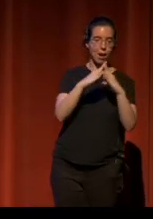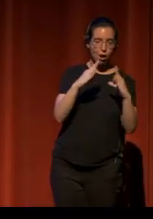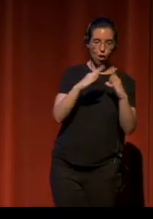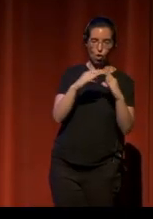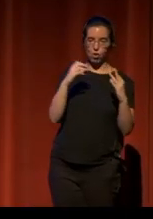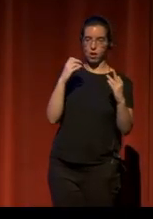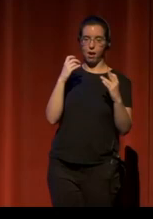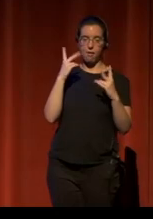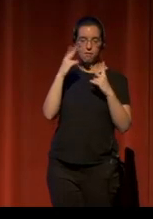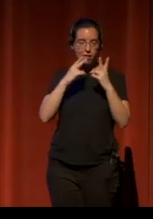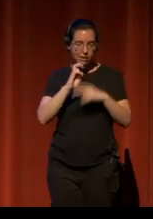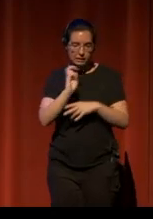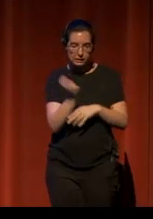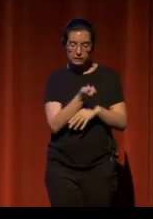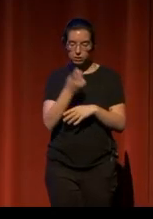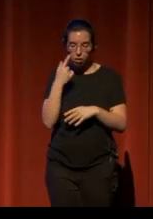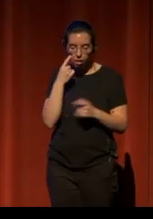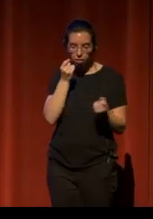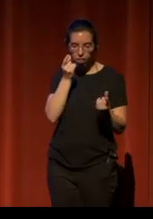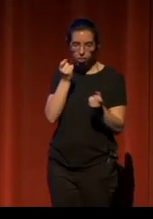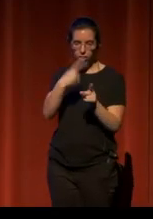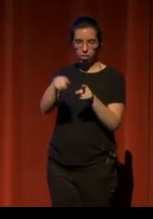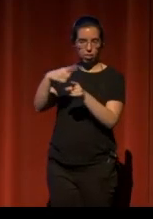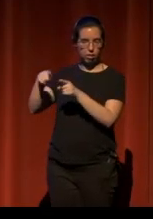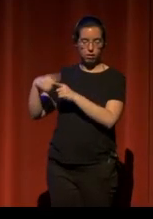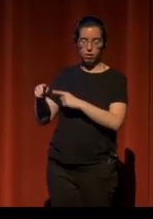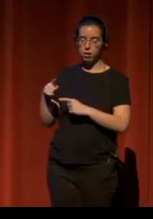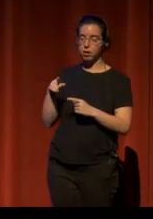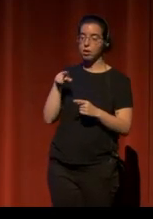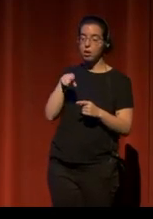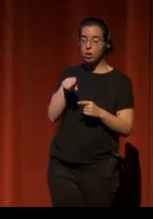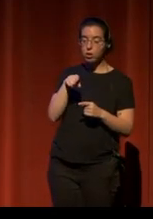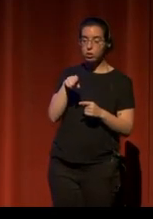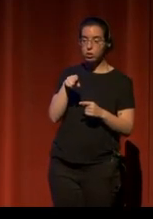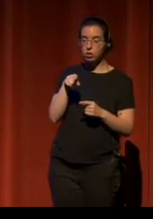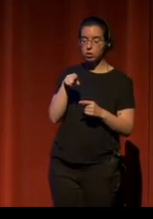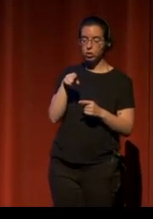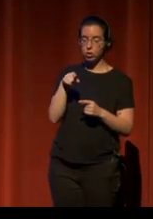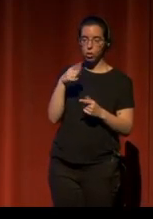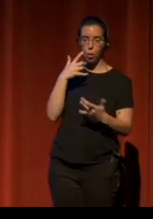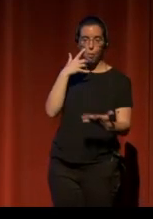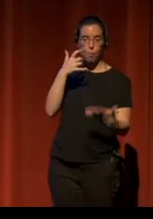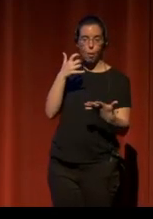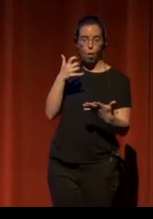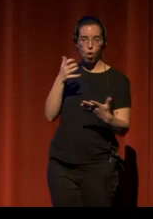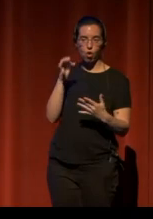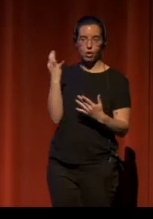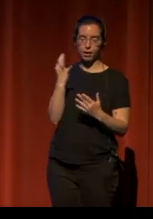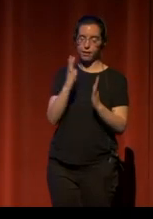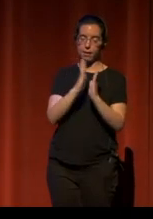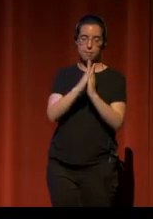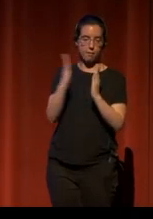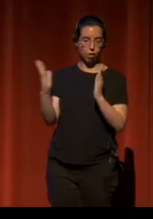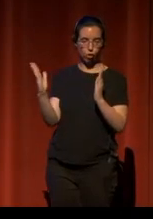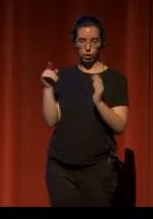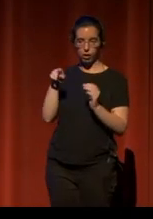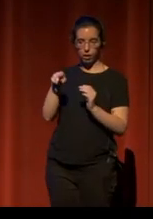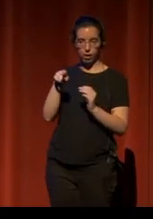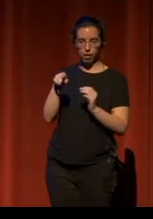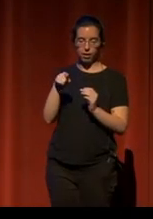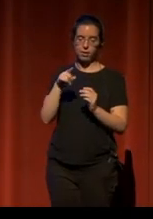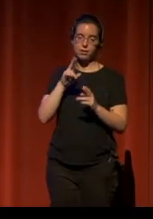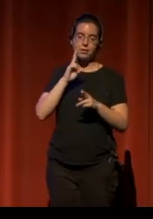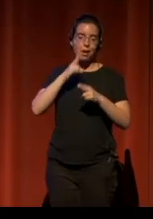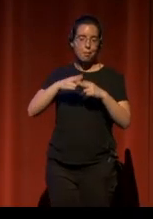etcétera entre muchos otros no Pero pone como de alguna forma en un lugar destacado las Li las bibliotecas a las que les llama